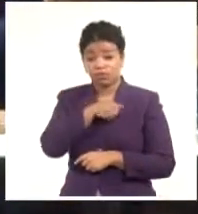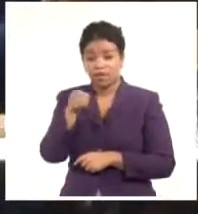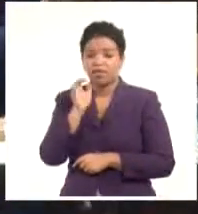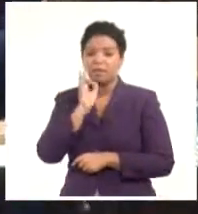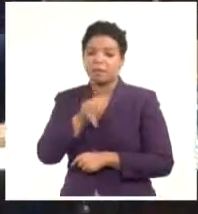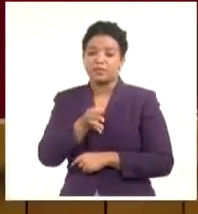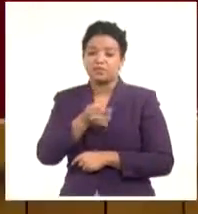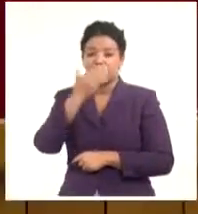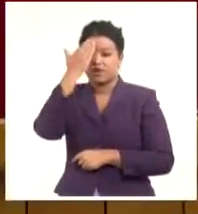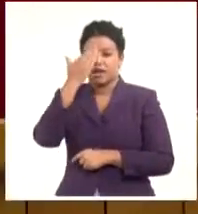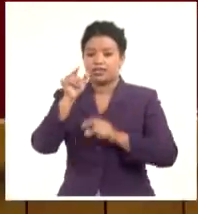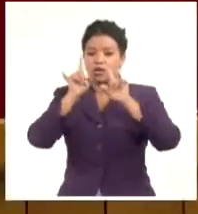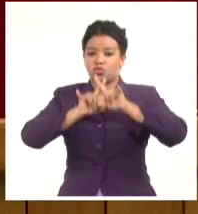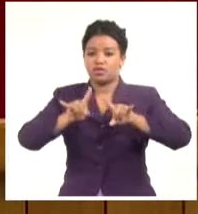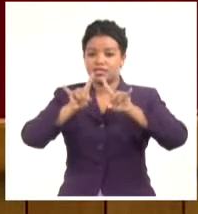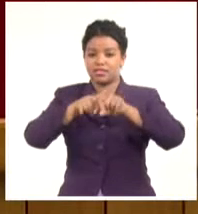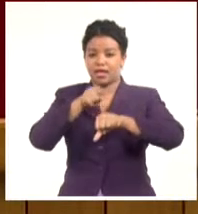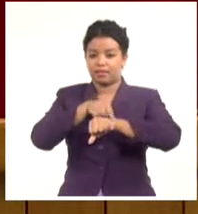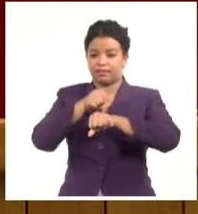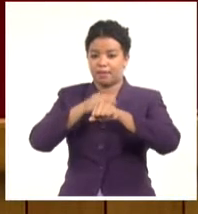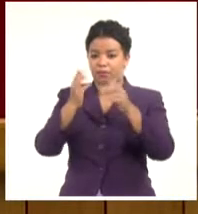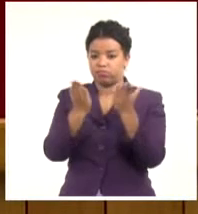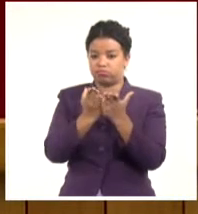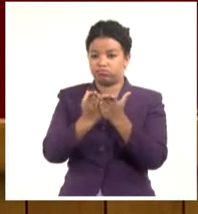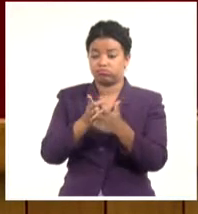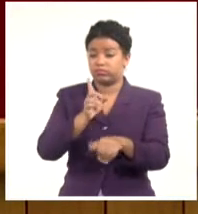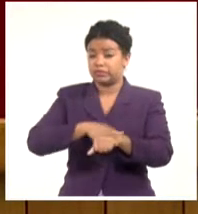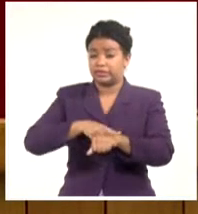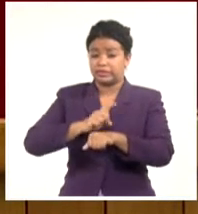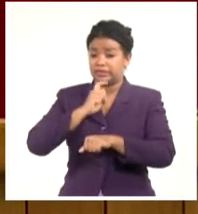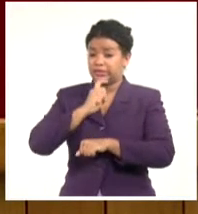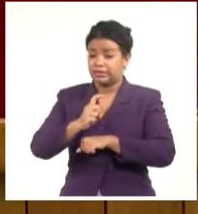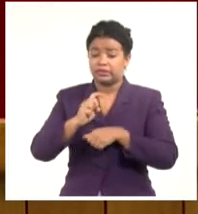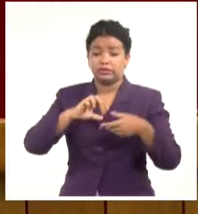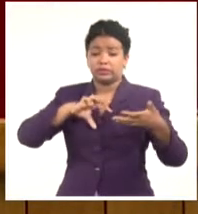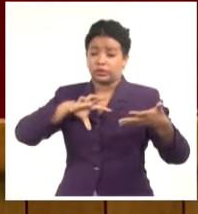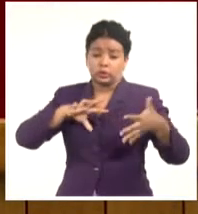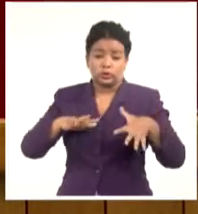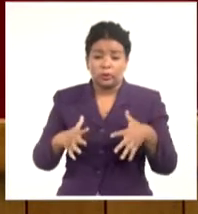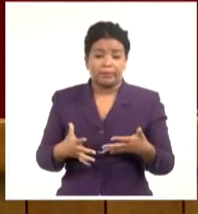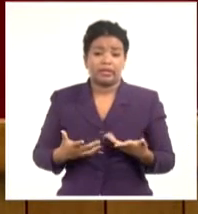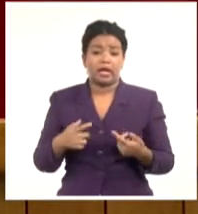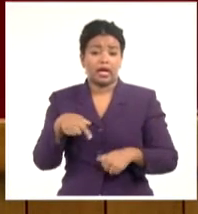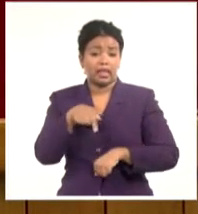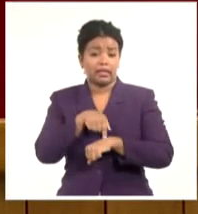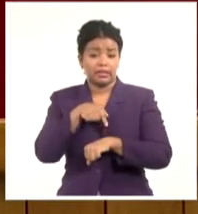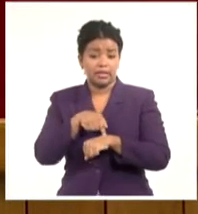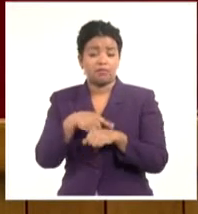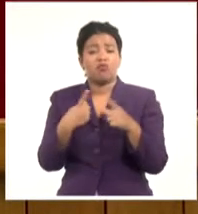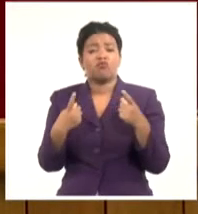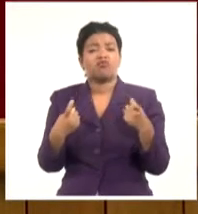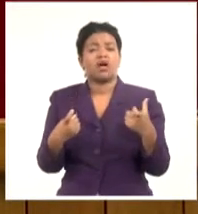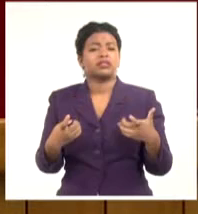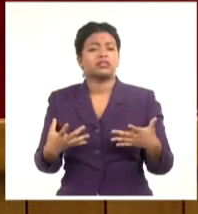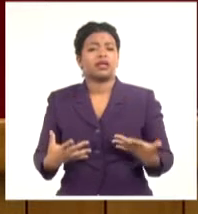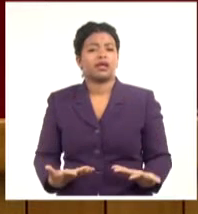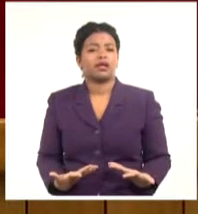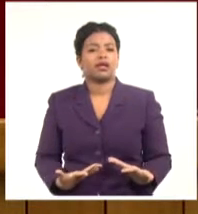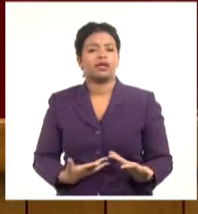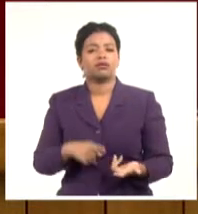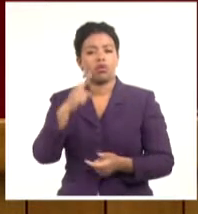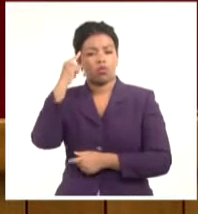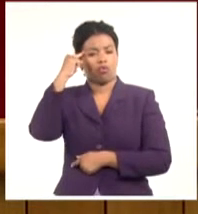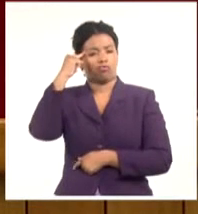universidad. Nuestra época, difícil, compleja, desafiante, demanda más que todo de